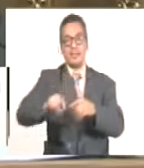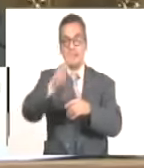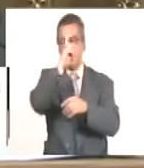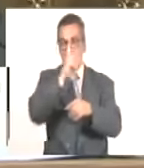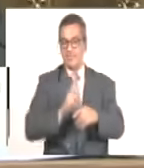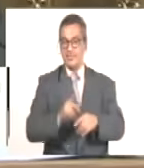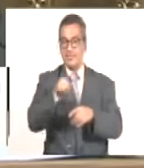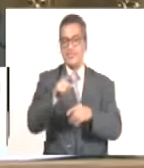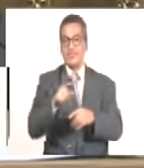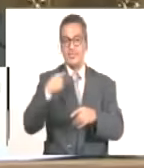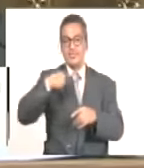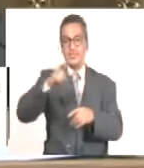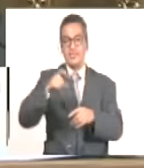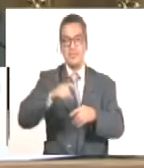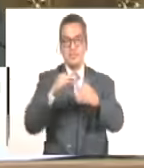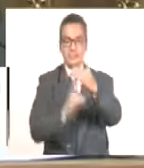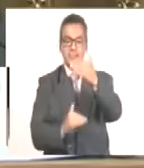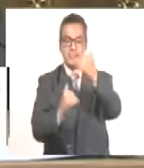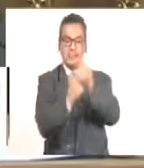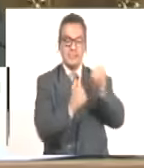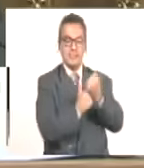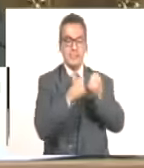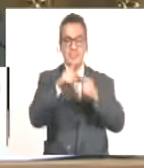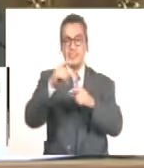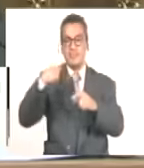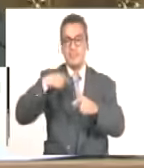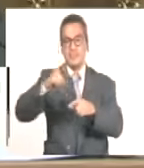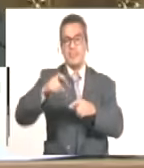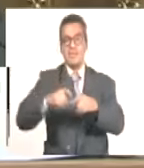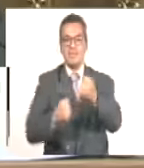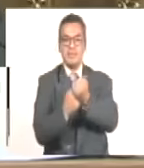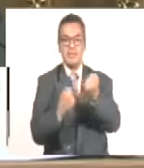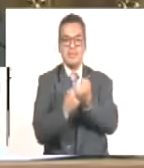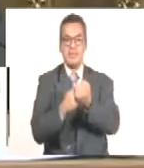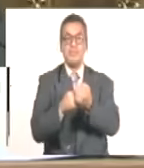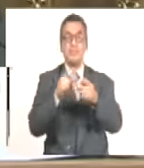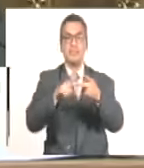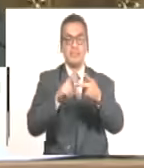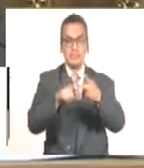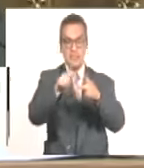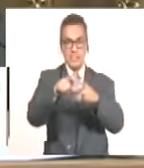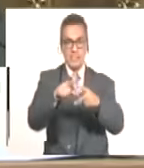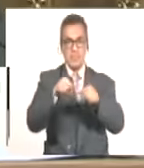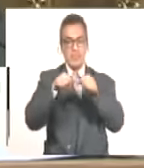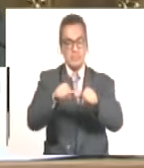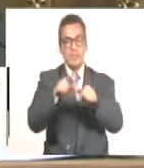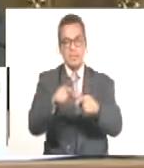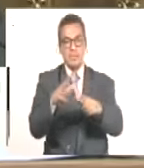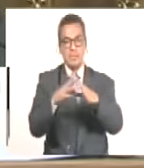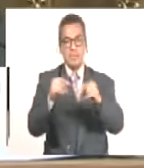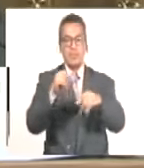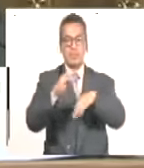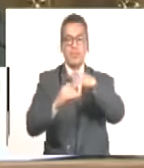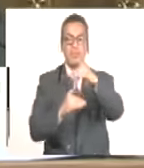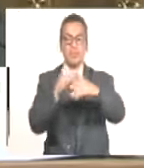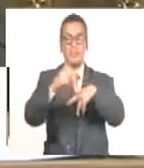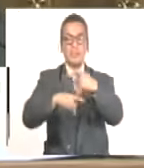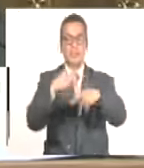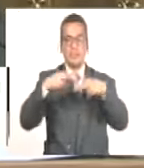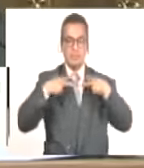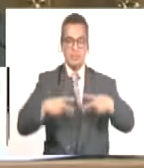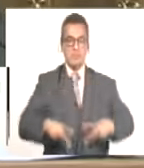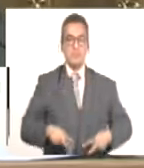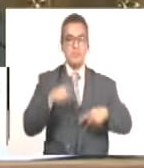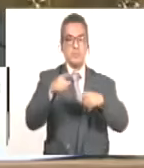con discapacidad que requieran altos niveles de apoyo son aquellas que requieren respaldo intermitente o permanente durante todas las etapas de desarrollo de la vida